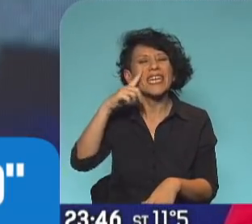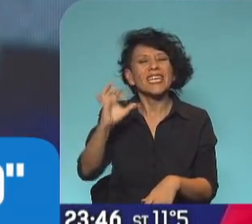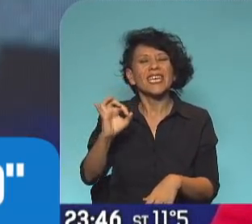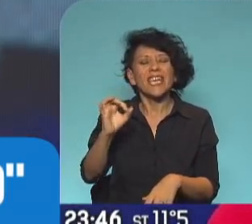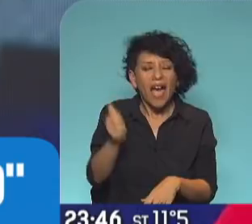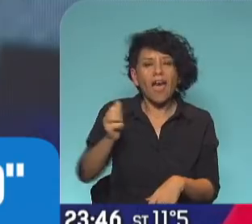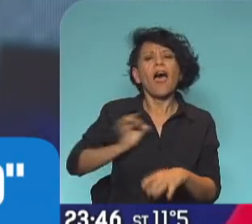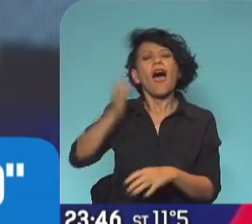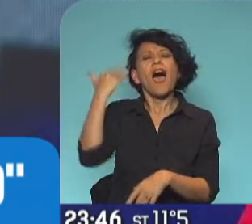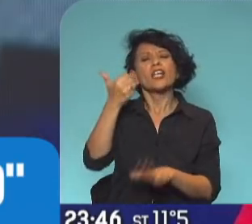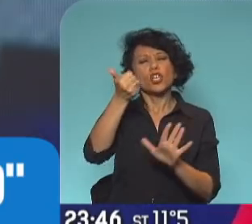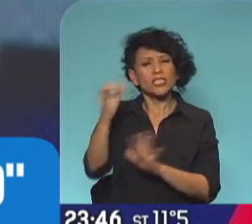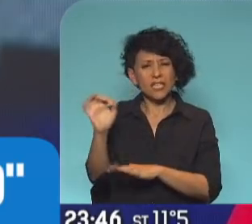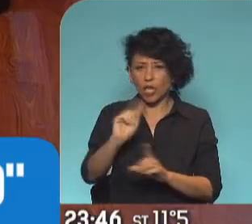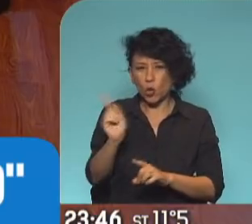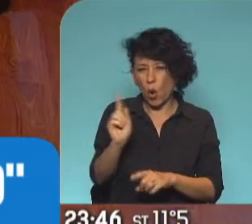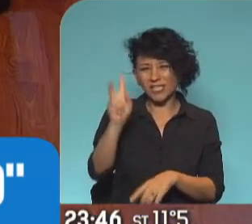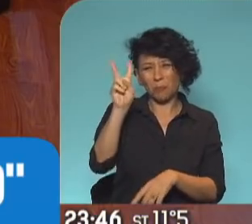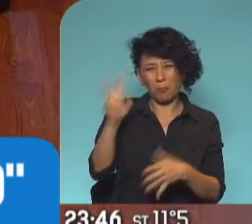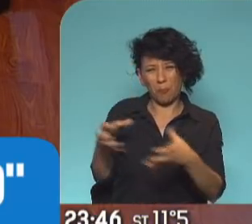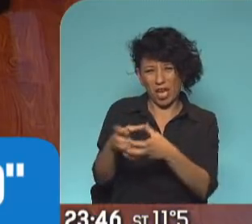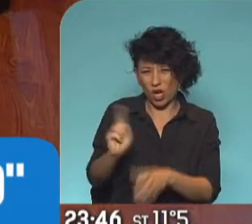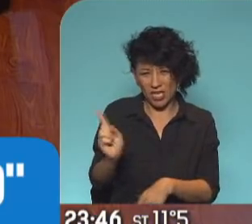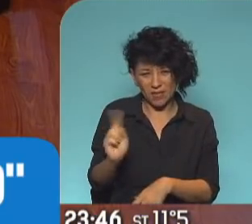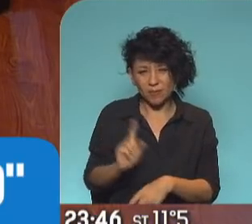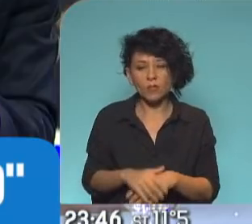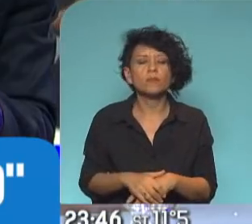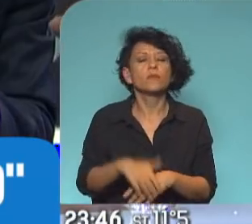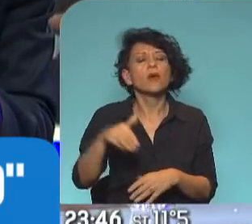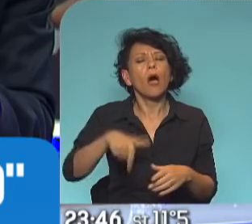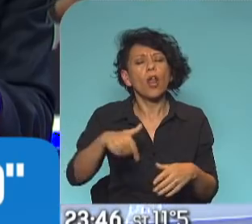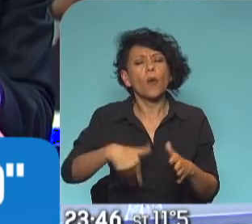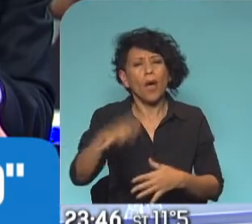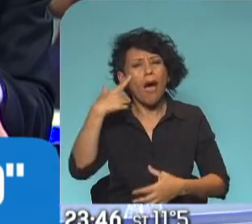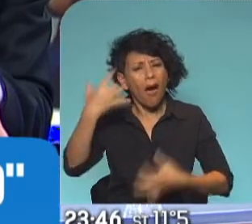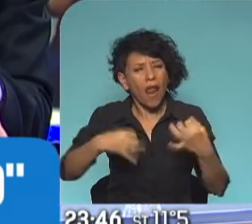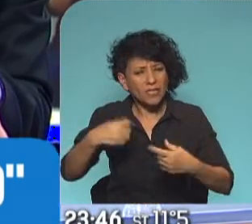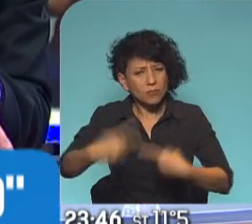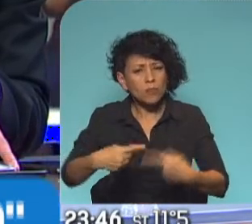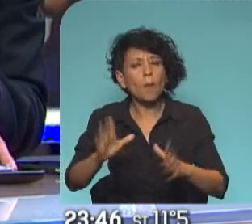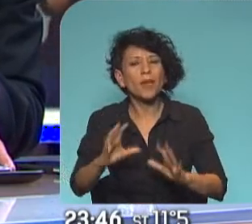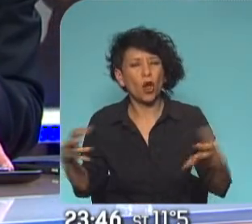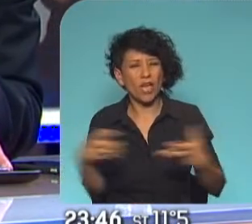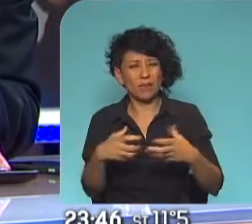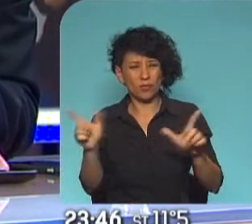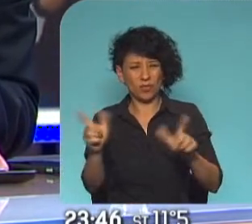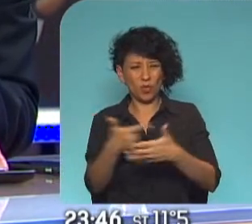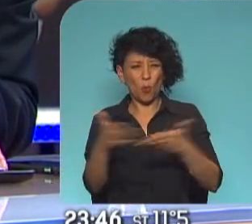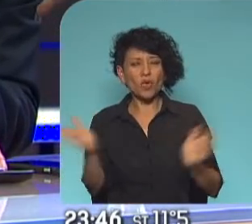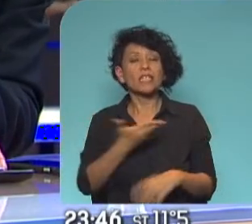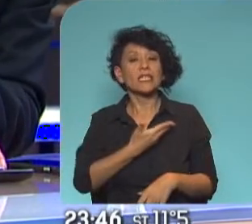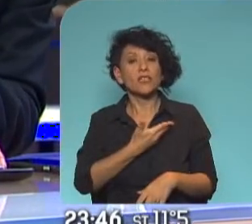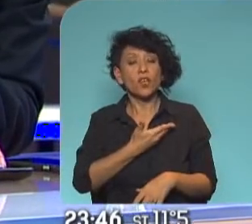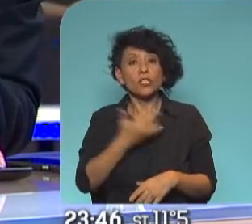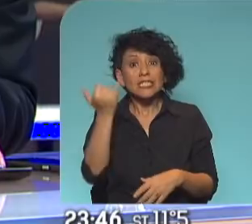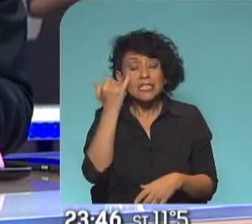60, ¿no? No lo puso el peronismo. Ahora vamos a seguir analizando lo que dejó el debate, pero desde nuestro equipo de la televisión pública en Santa Fe empiezan a